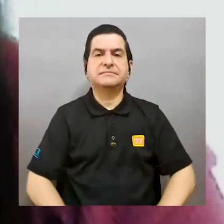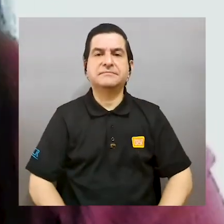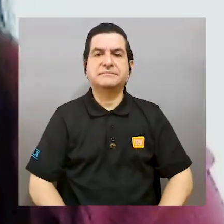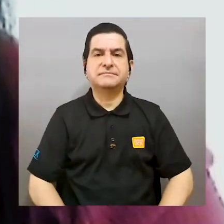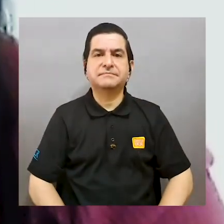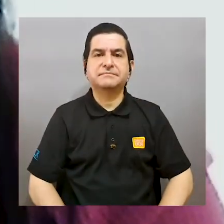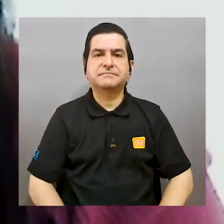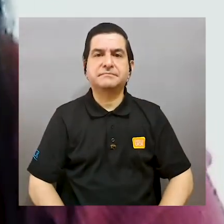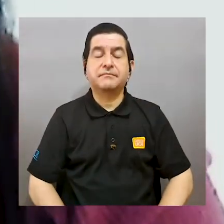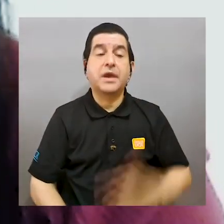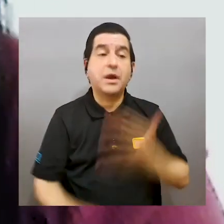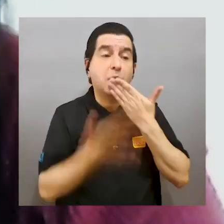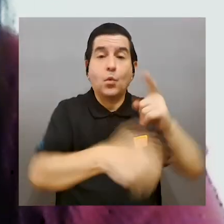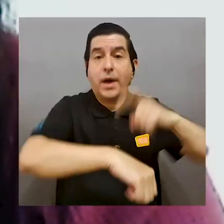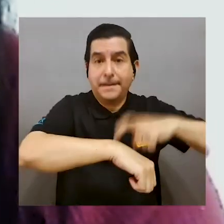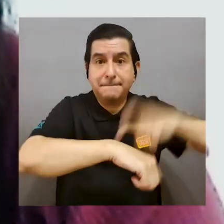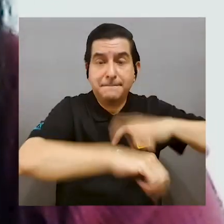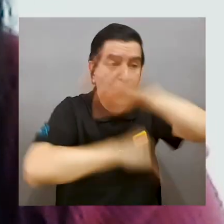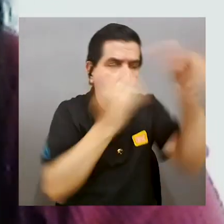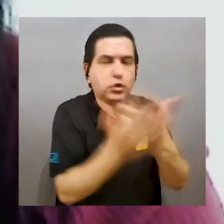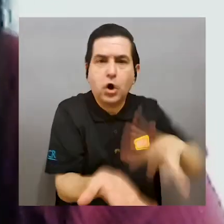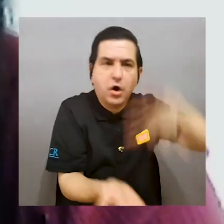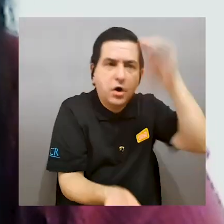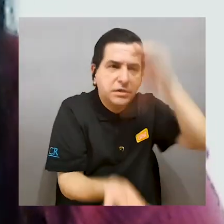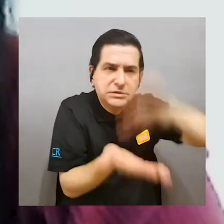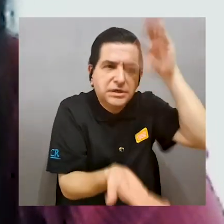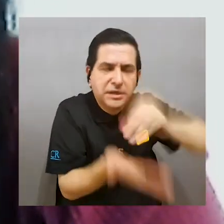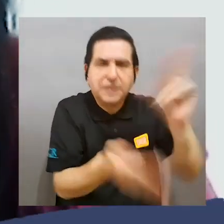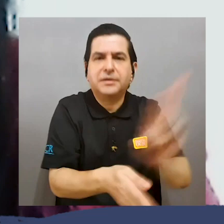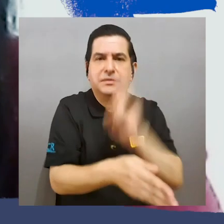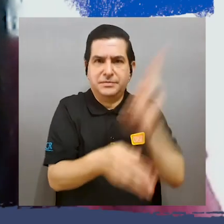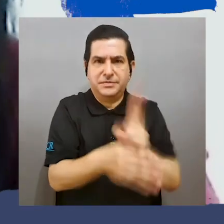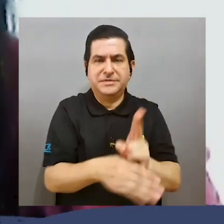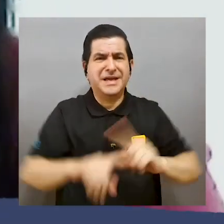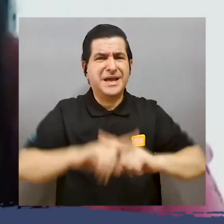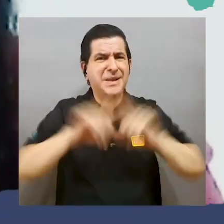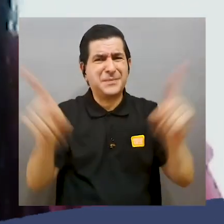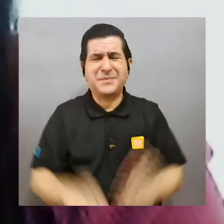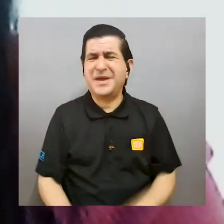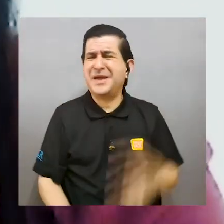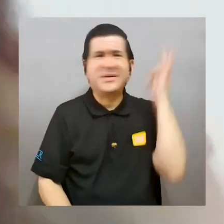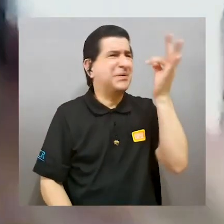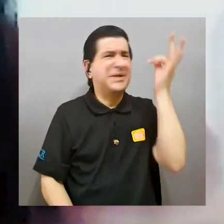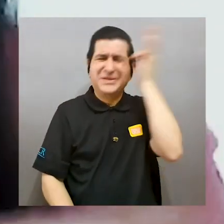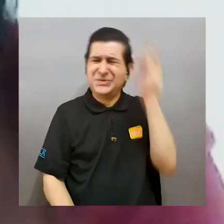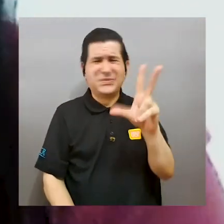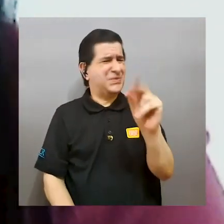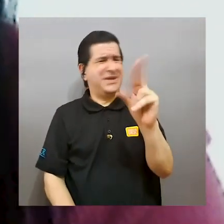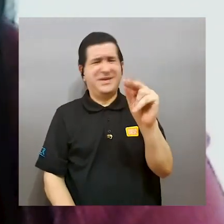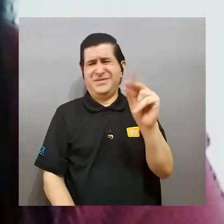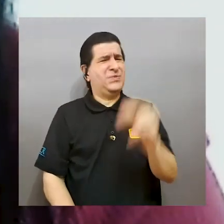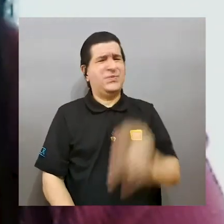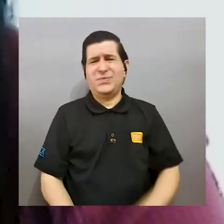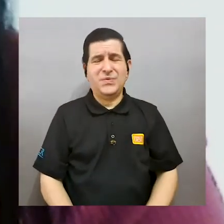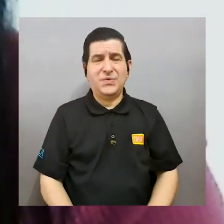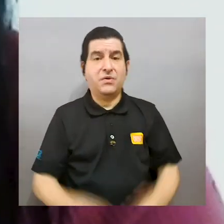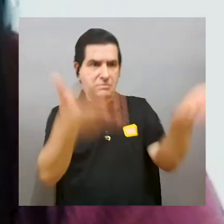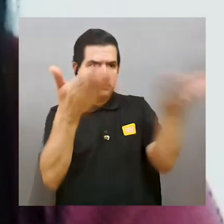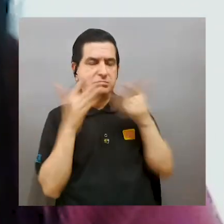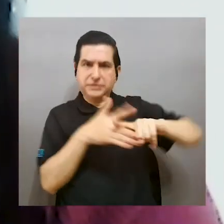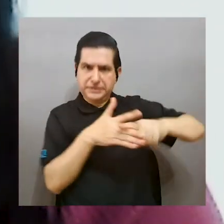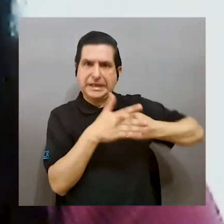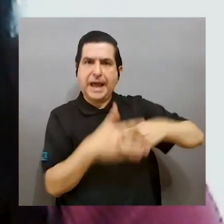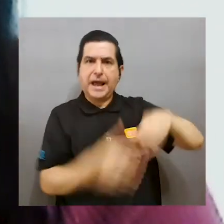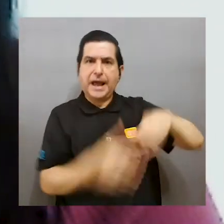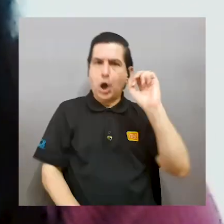Entonces es un buen momento para que todos aprendamos a utilizarla, pero no teóricamente, ¿verdad? Sino que nos den